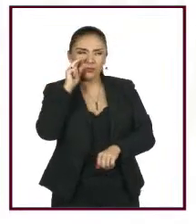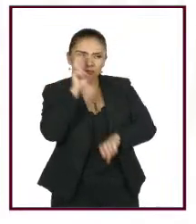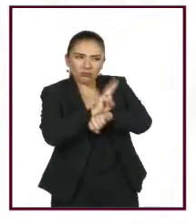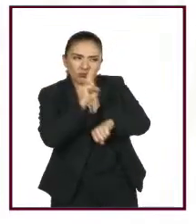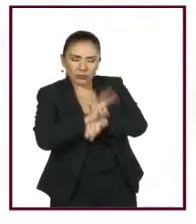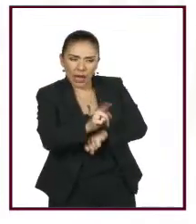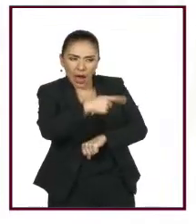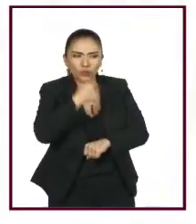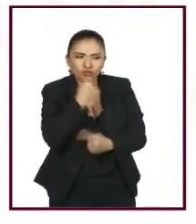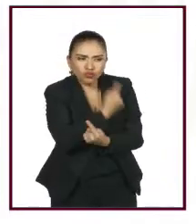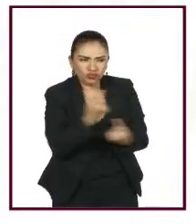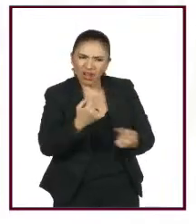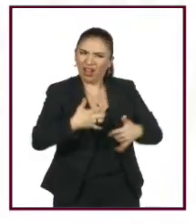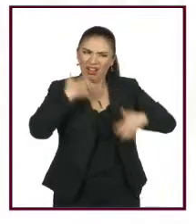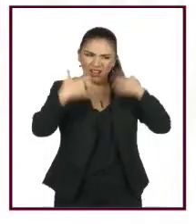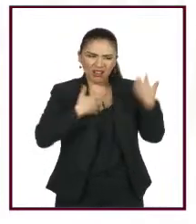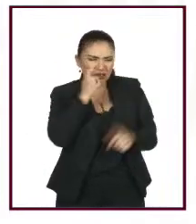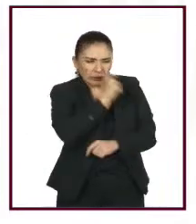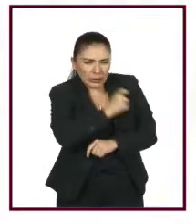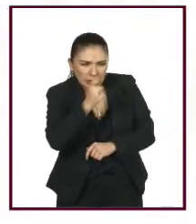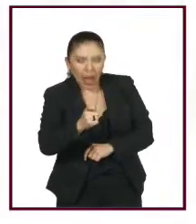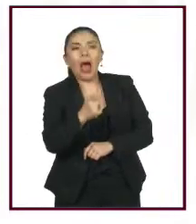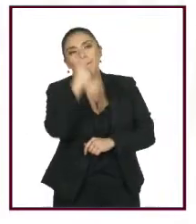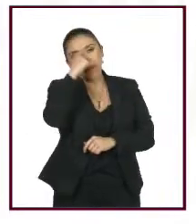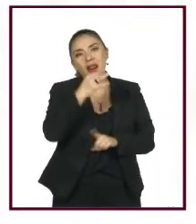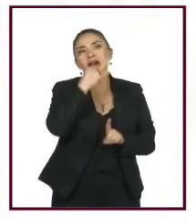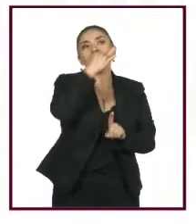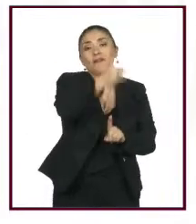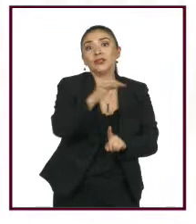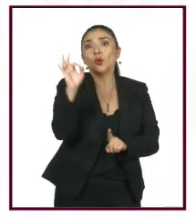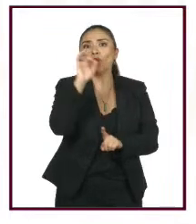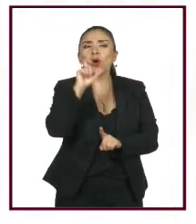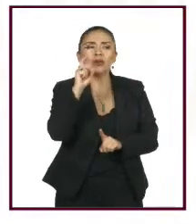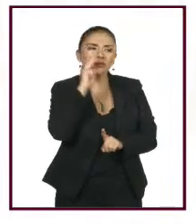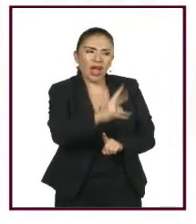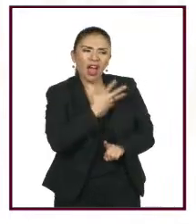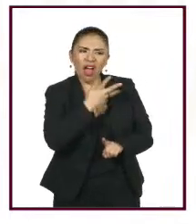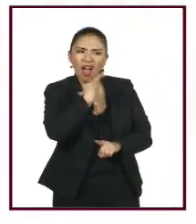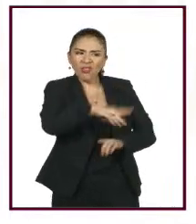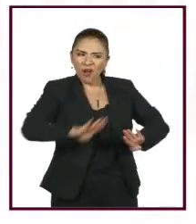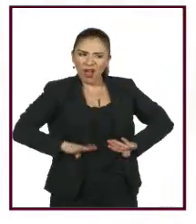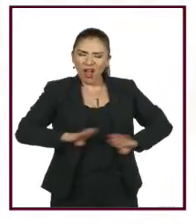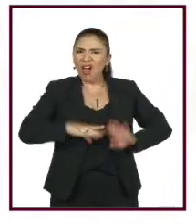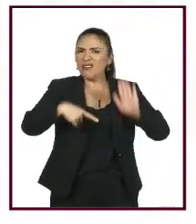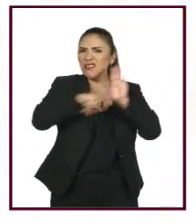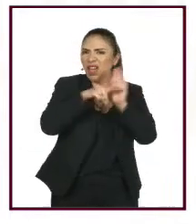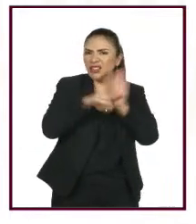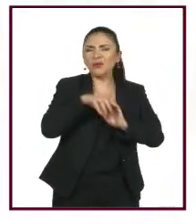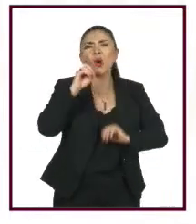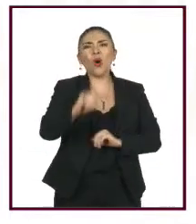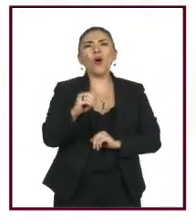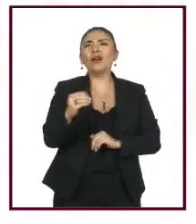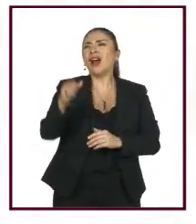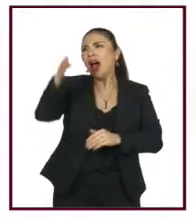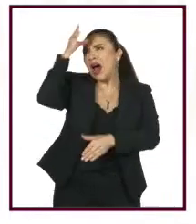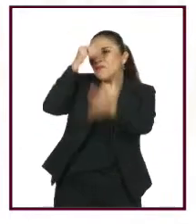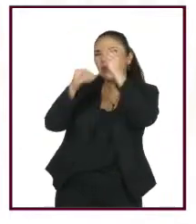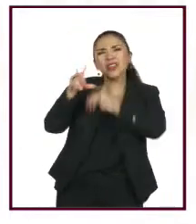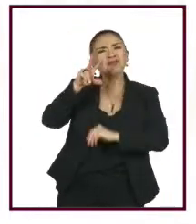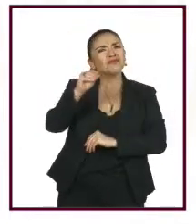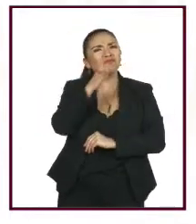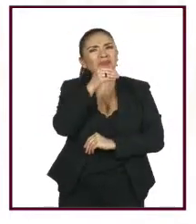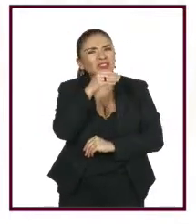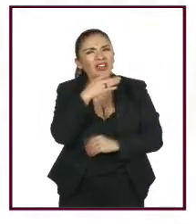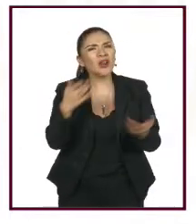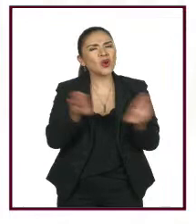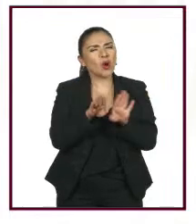forma oportuna, que también cuando haya conductas sociales negativas y dificultades académicas, identificar y